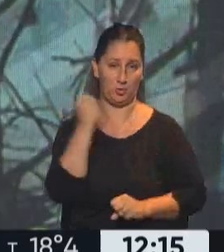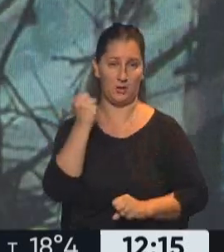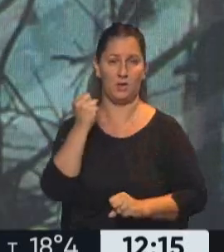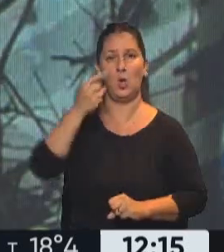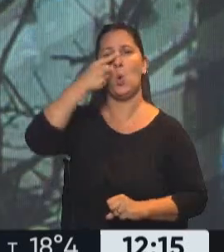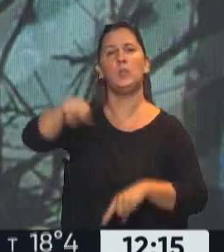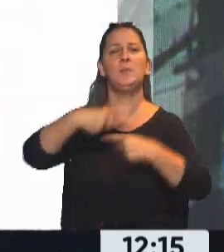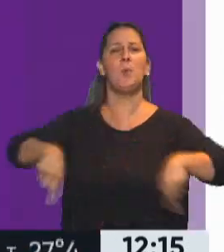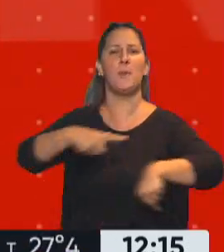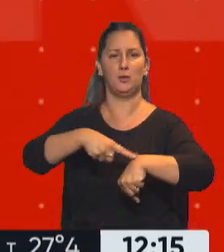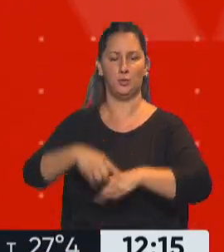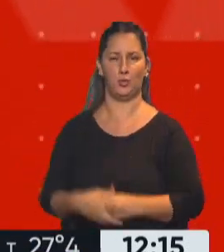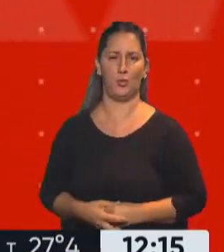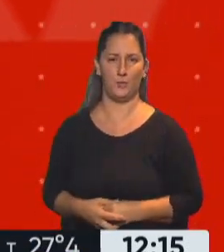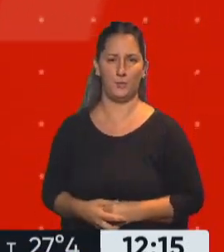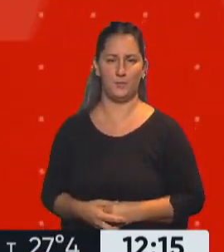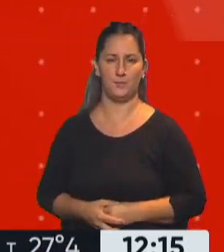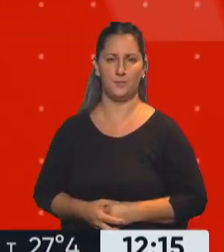Último momento ahora.